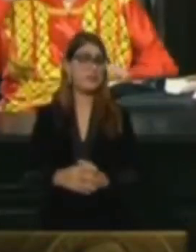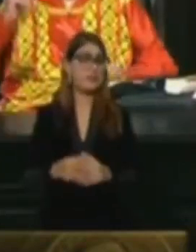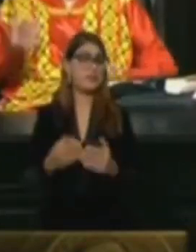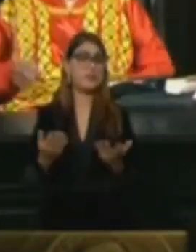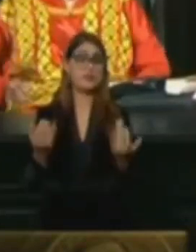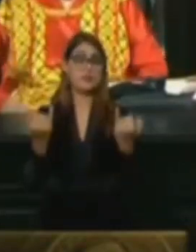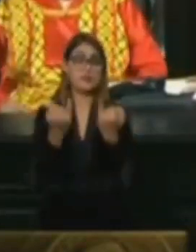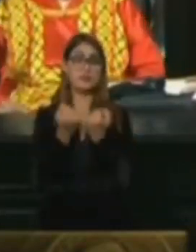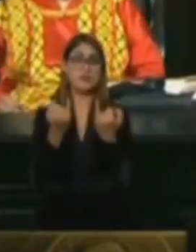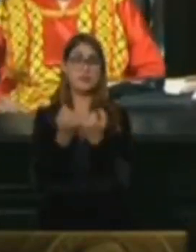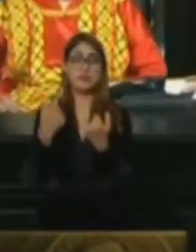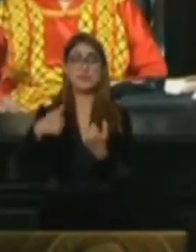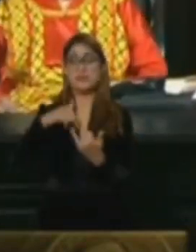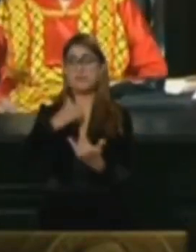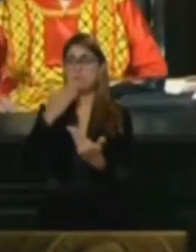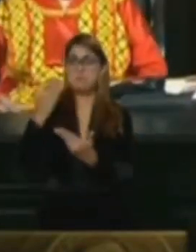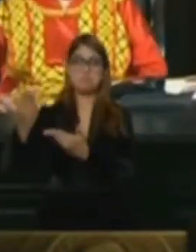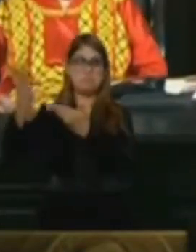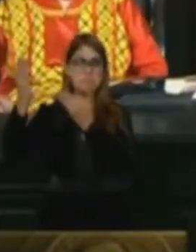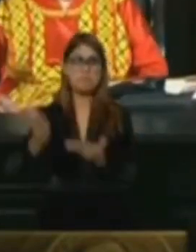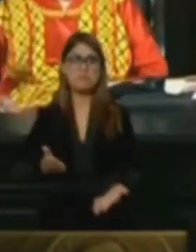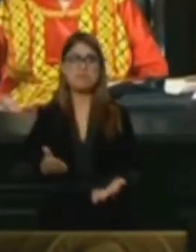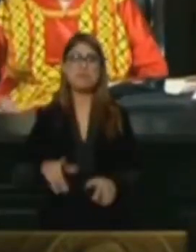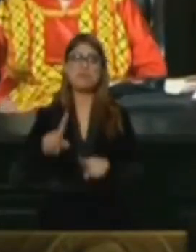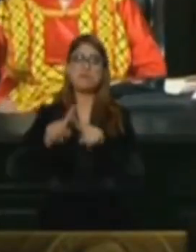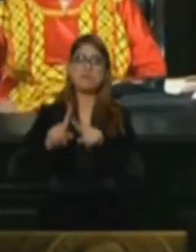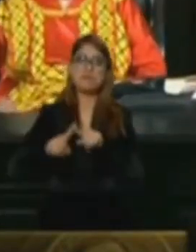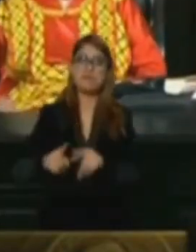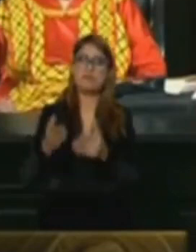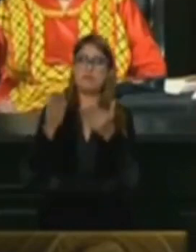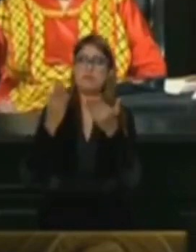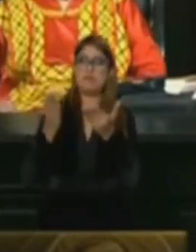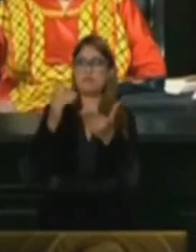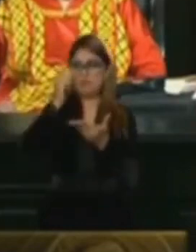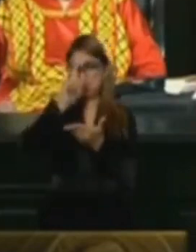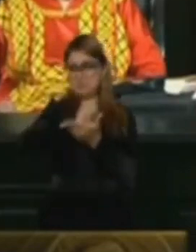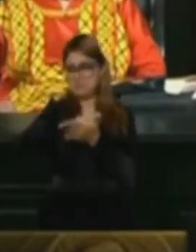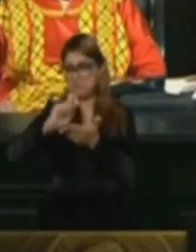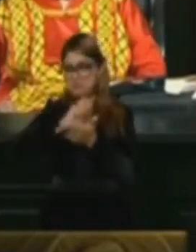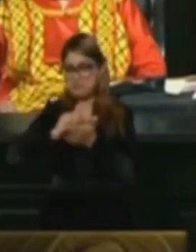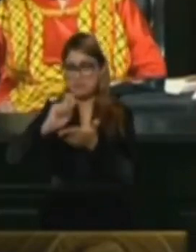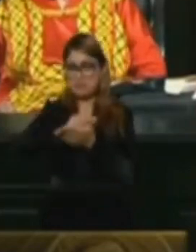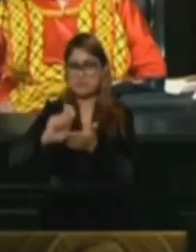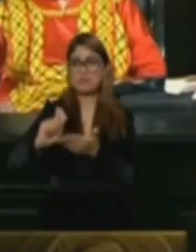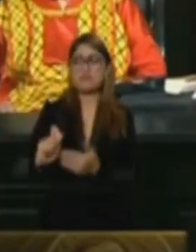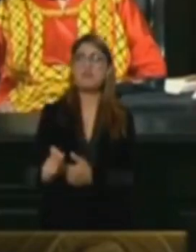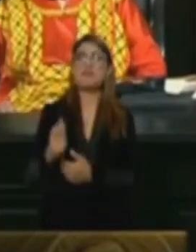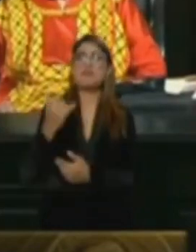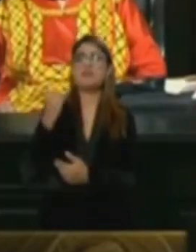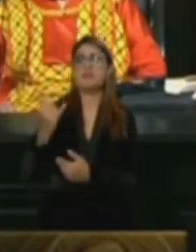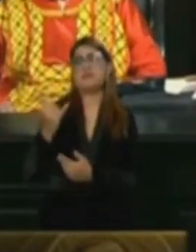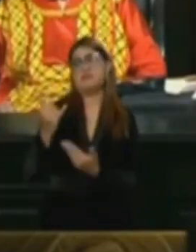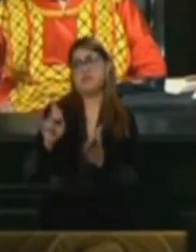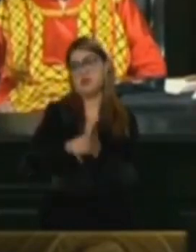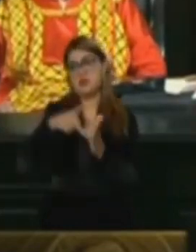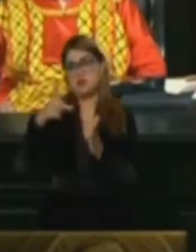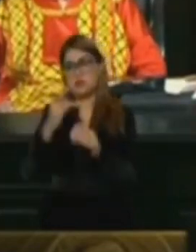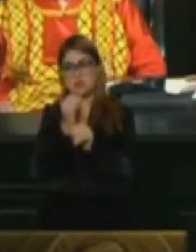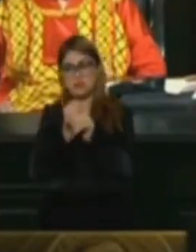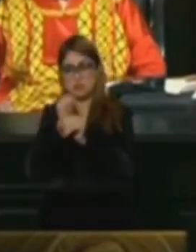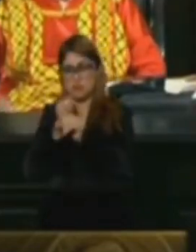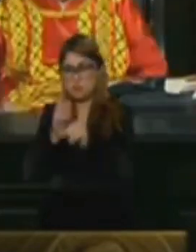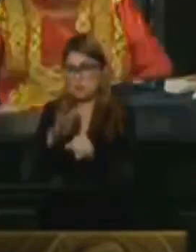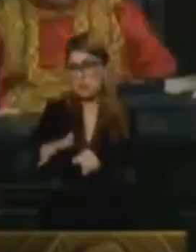Desde luego, le damos la bienvenida a la escritora y periodista universal, Elena